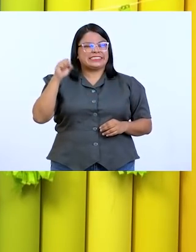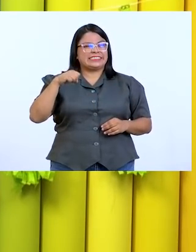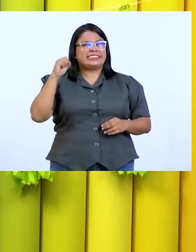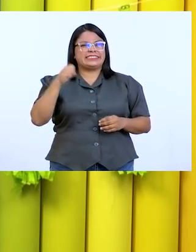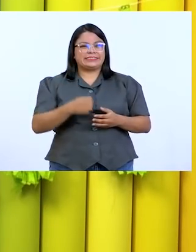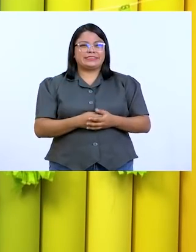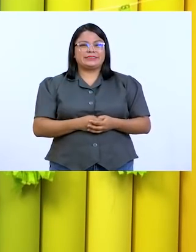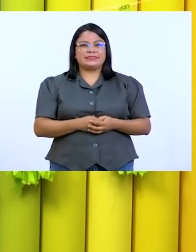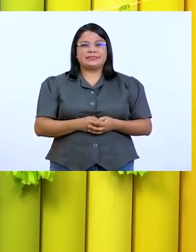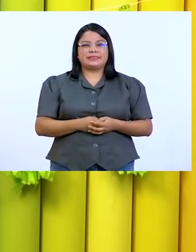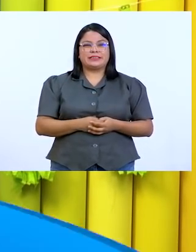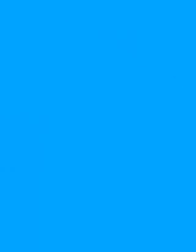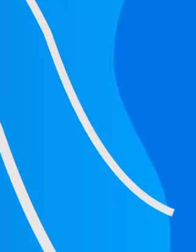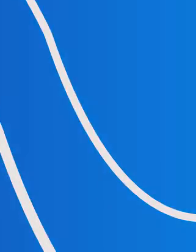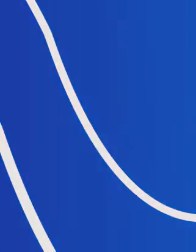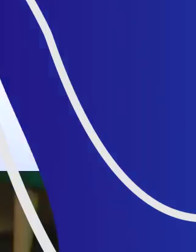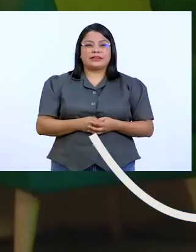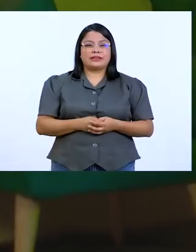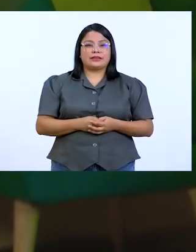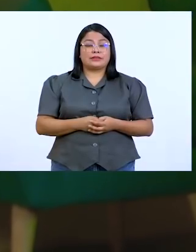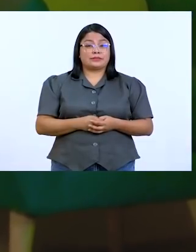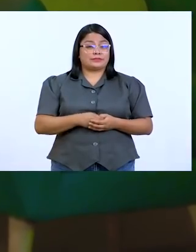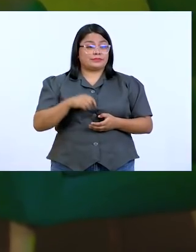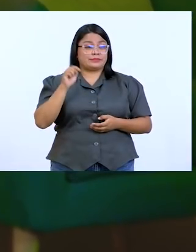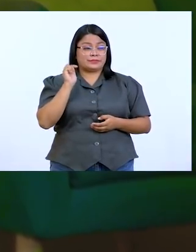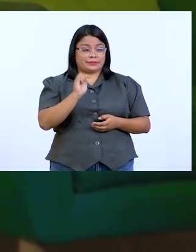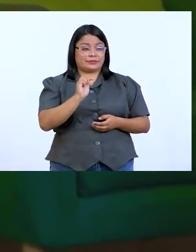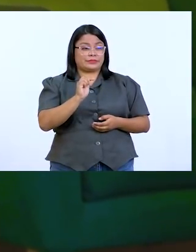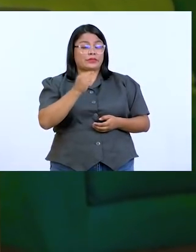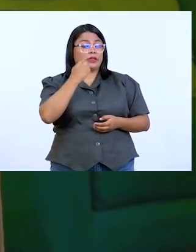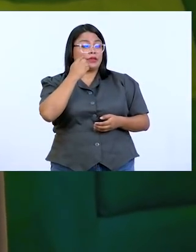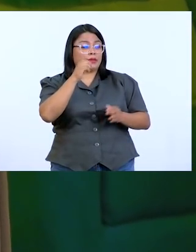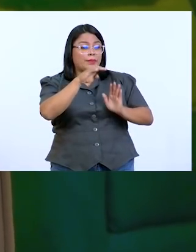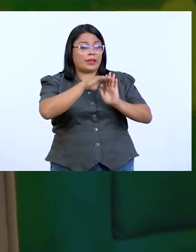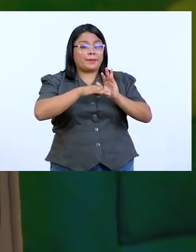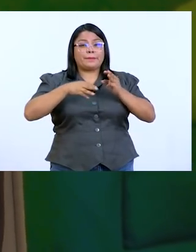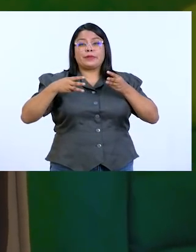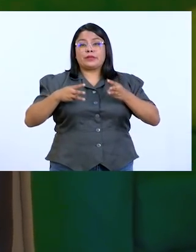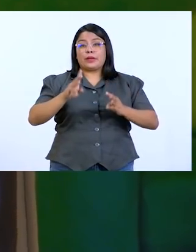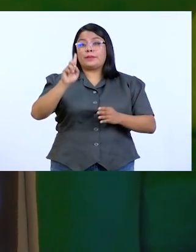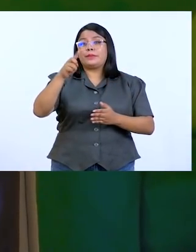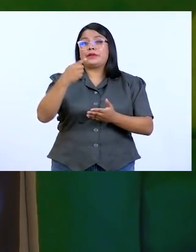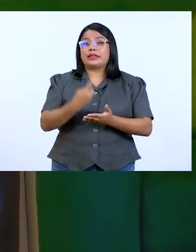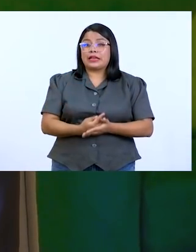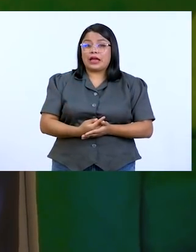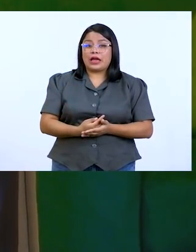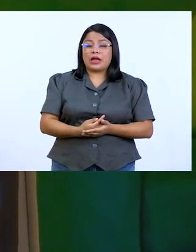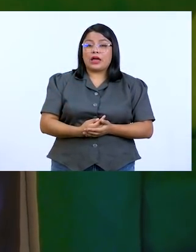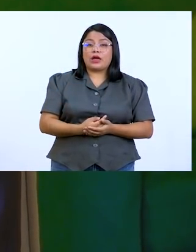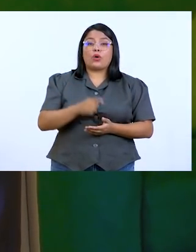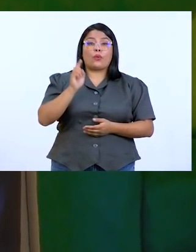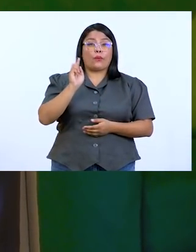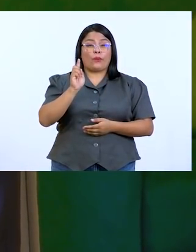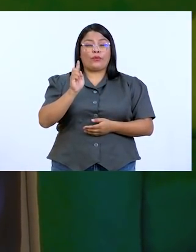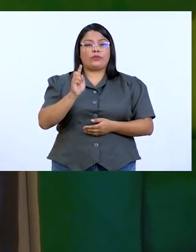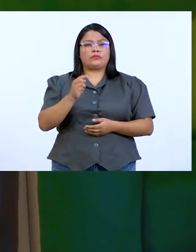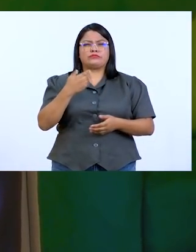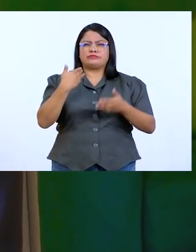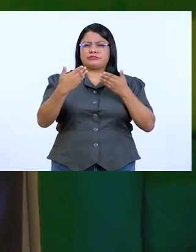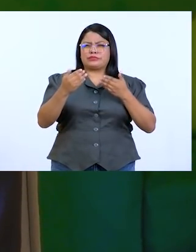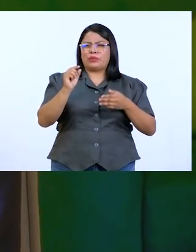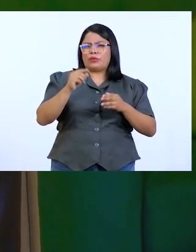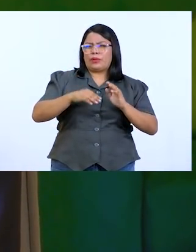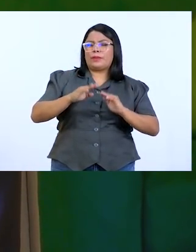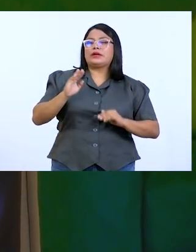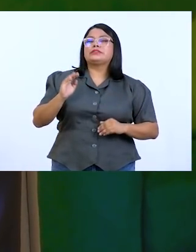Nando? Sí. Francisca, acá tenemos la guía metodológica de primer grado, tomo 1. Y quisiera